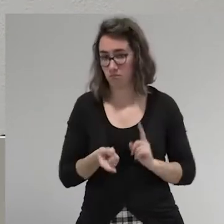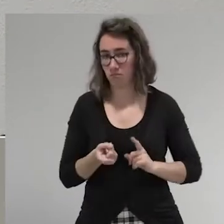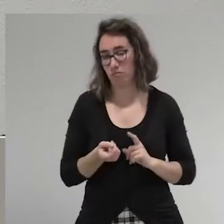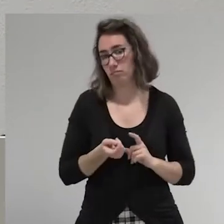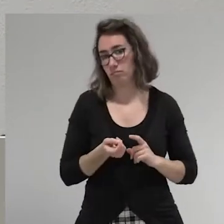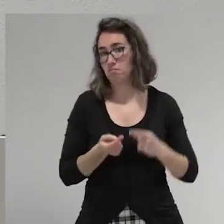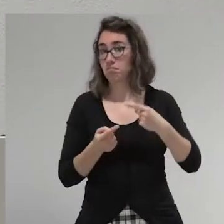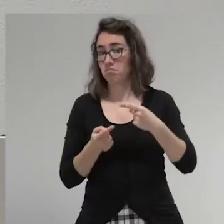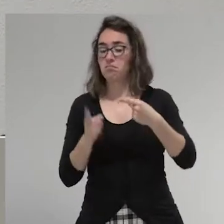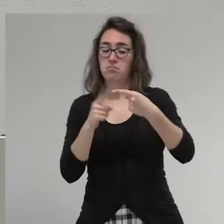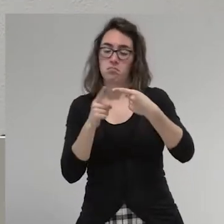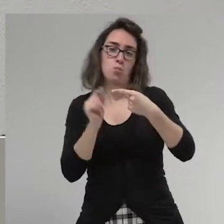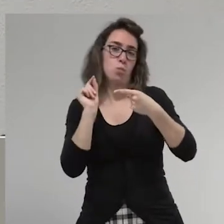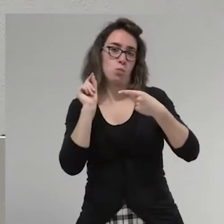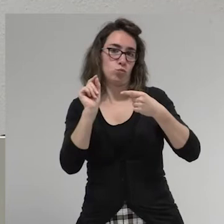punto